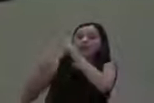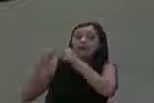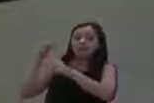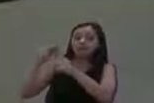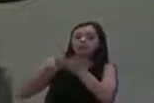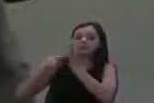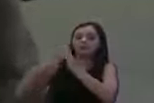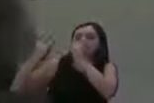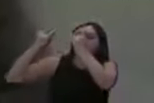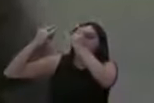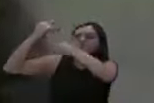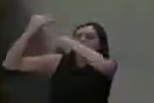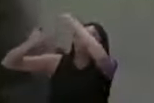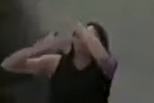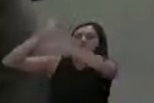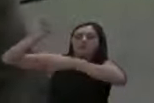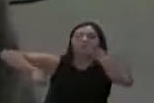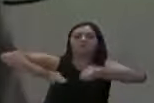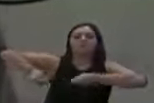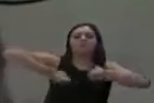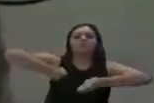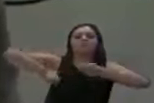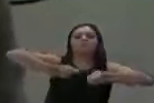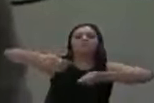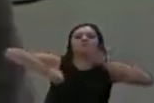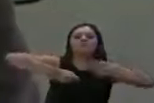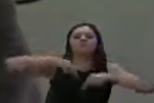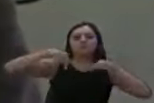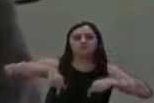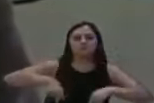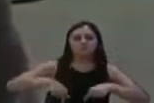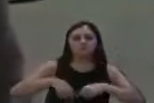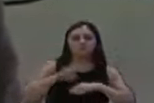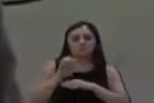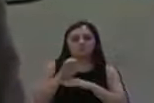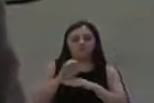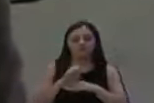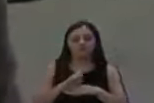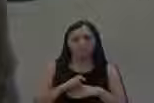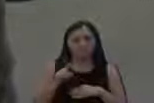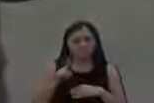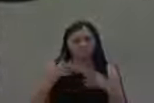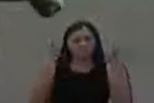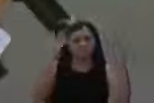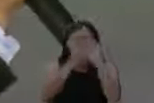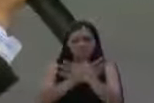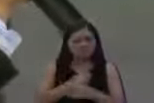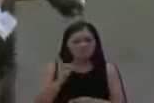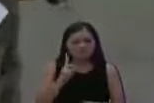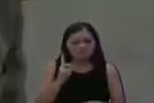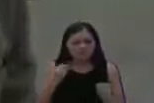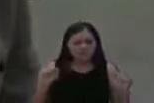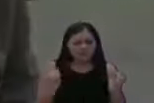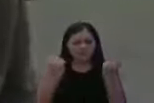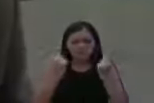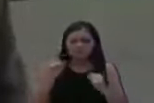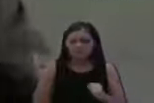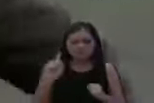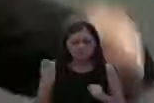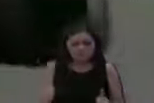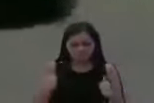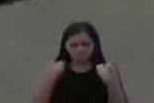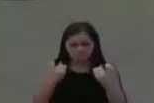Dinastía y continúan dominando a nuestro país compañeros No se me dejen asustar hacemos cosas